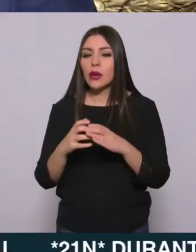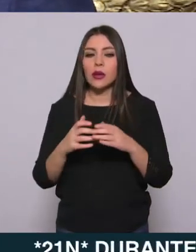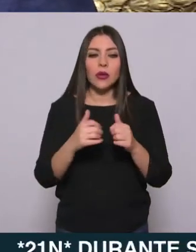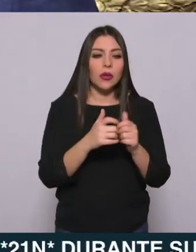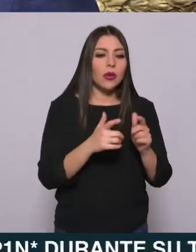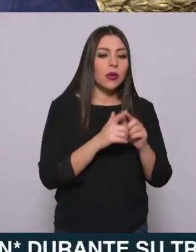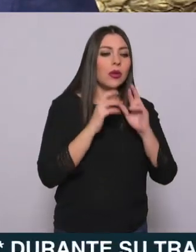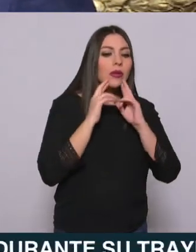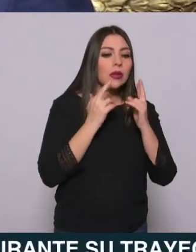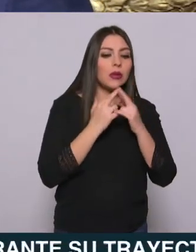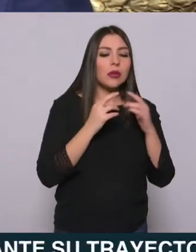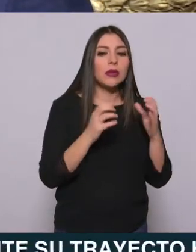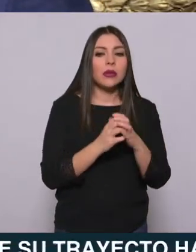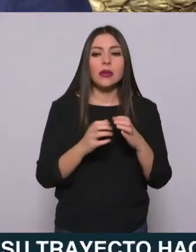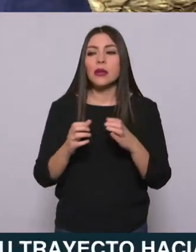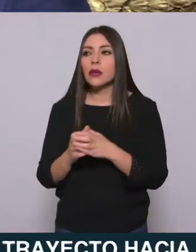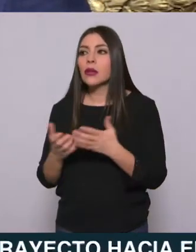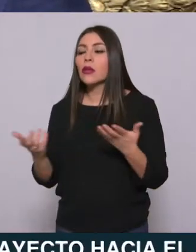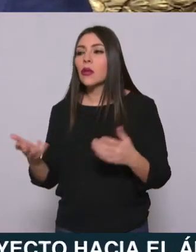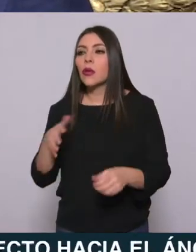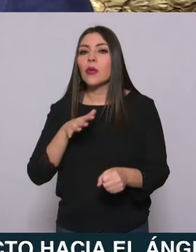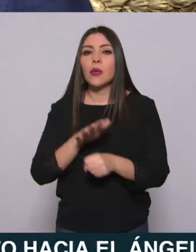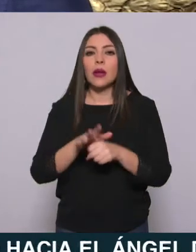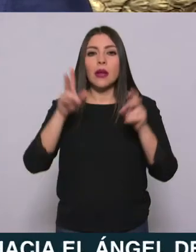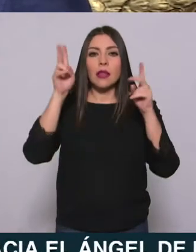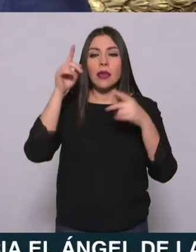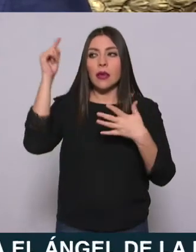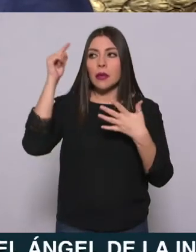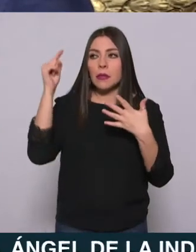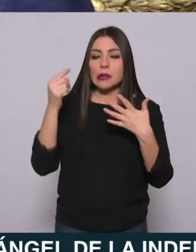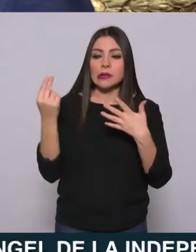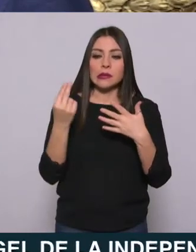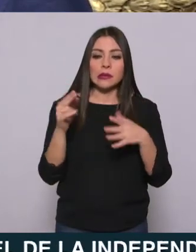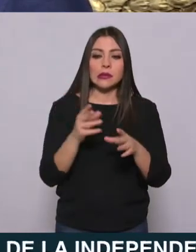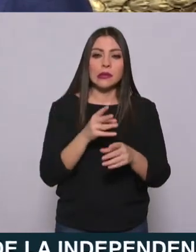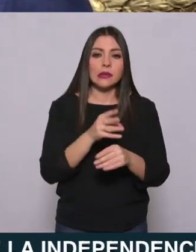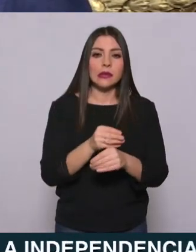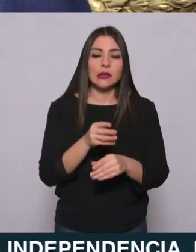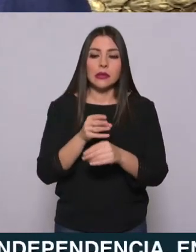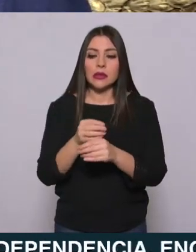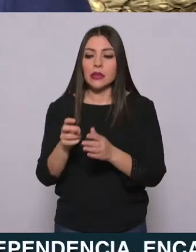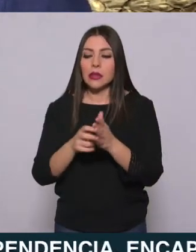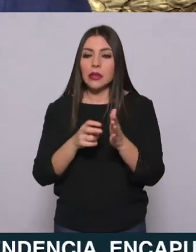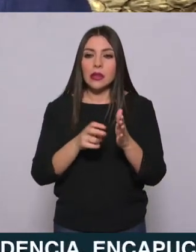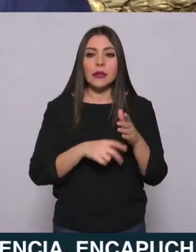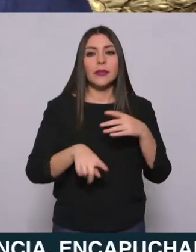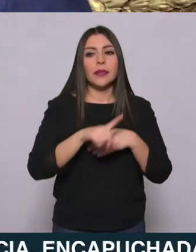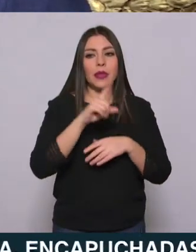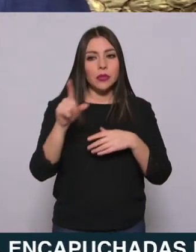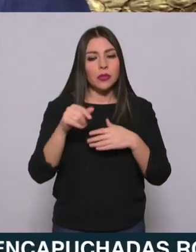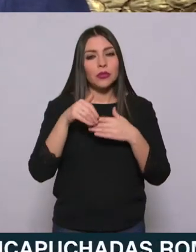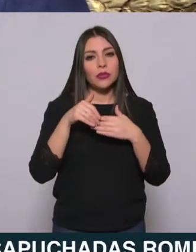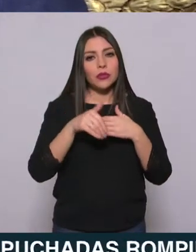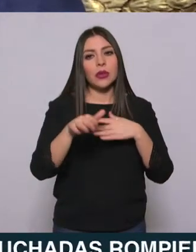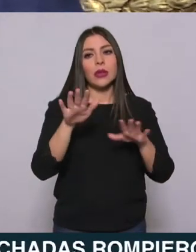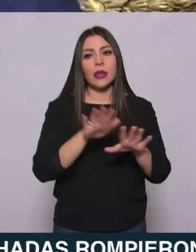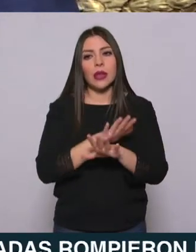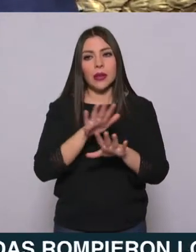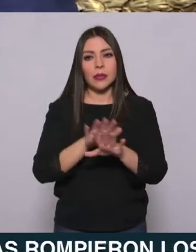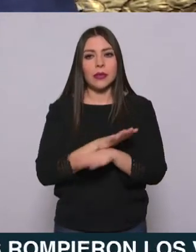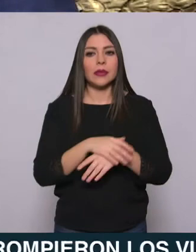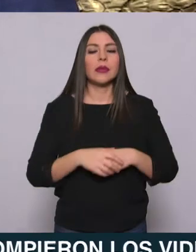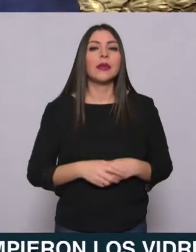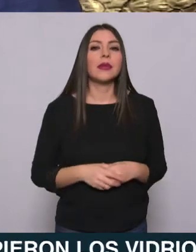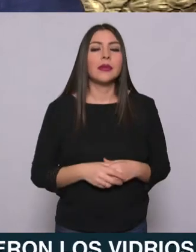de los puntos que requieren mejoras y vamos a hacer los cambios que requieran en adelante, que no es un